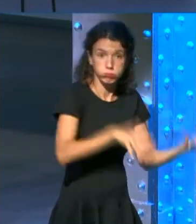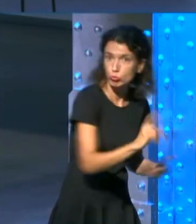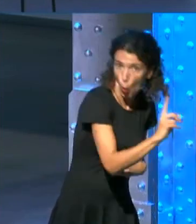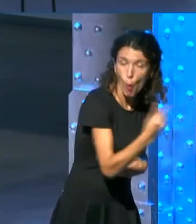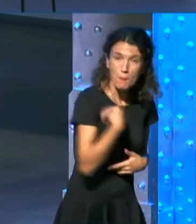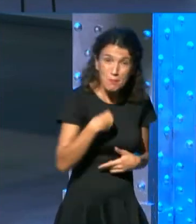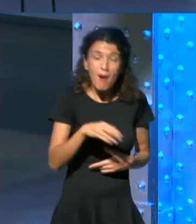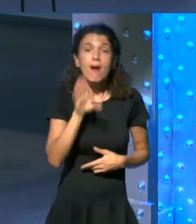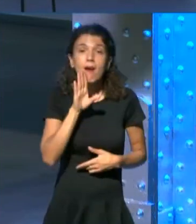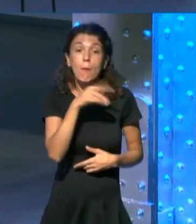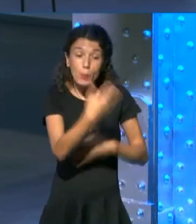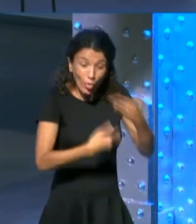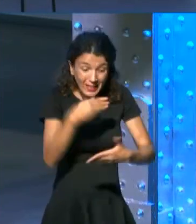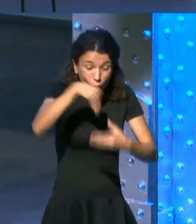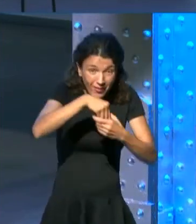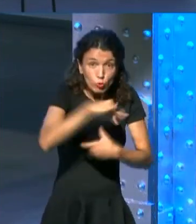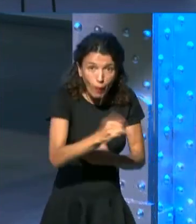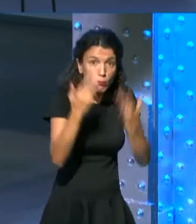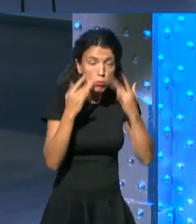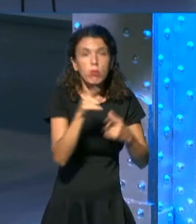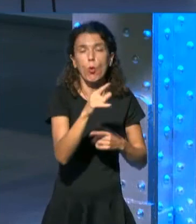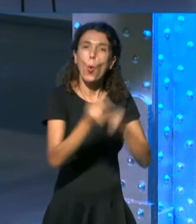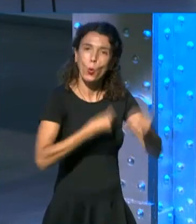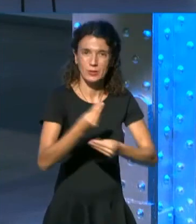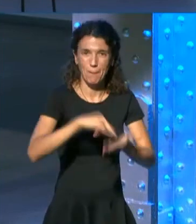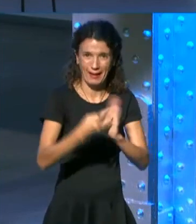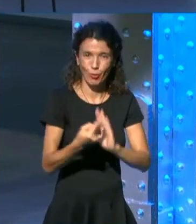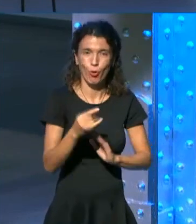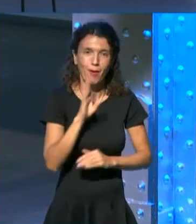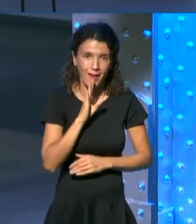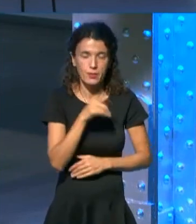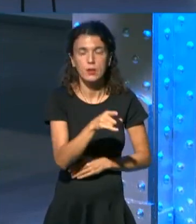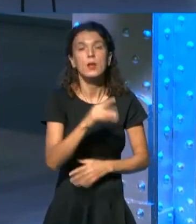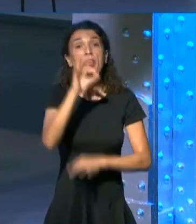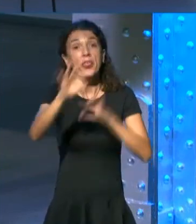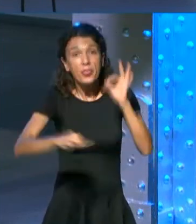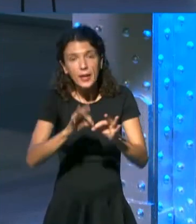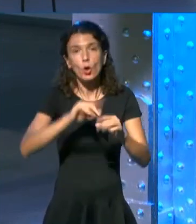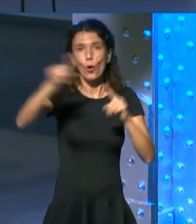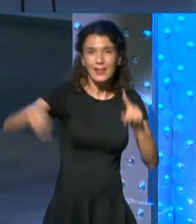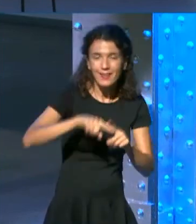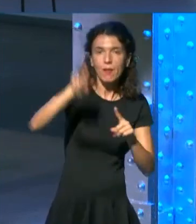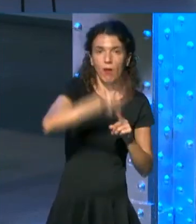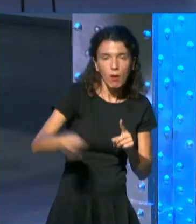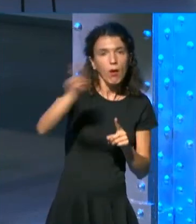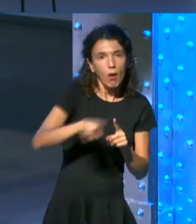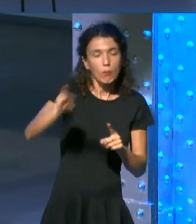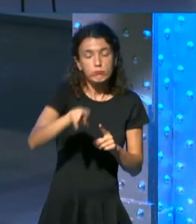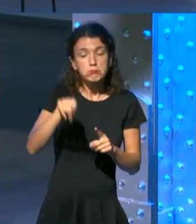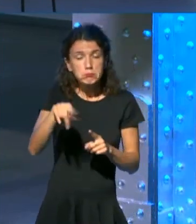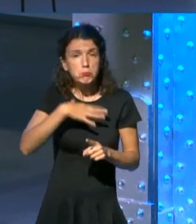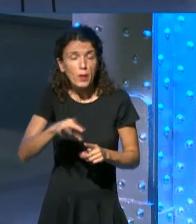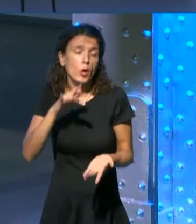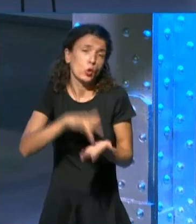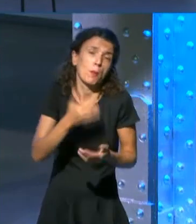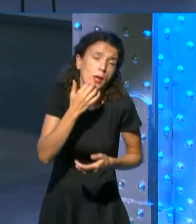propia definición de ese proceso el que lo hace. Y como os digo, en base a ciclos e iteraciones en las que tú dices, bueno, en el